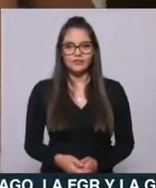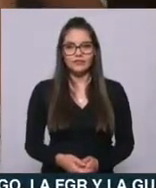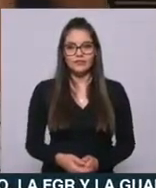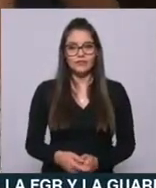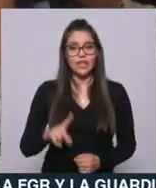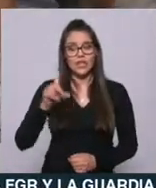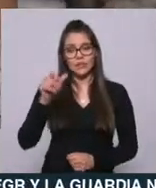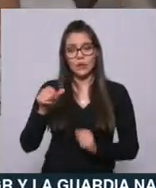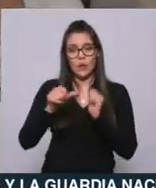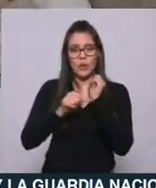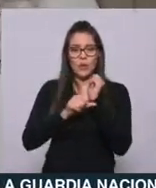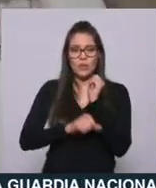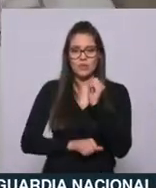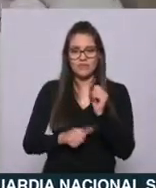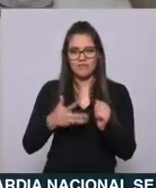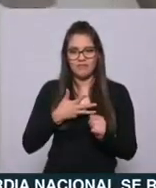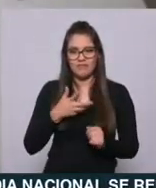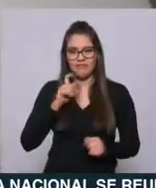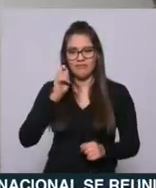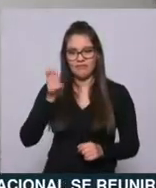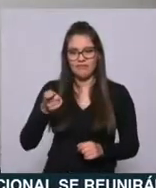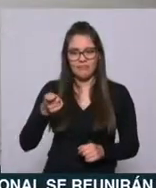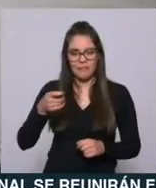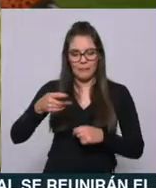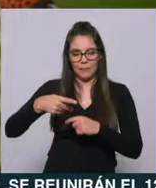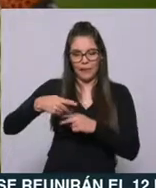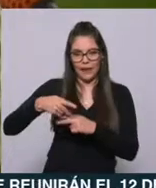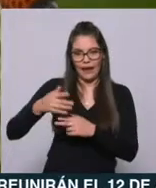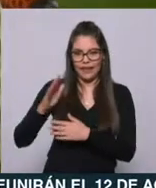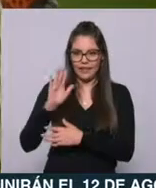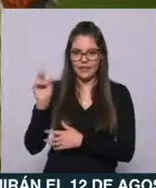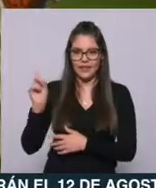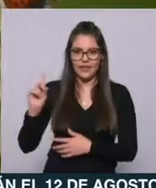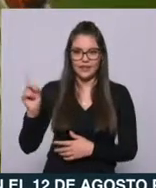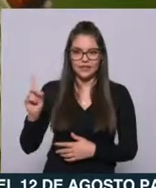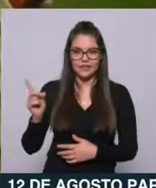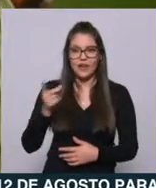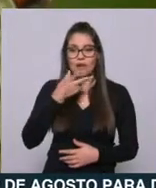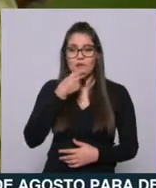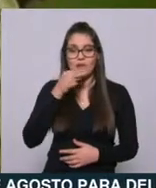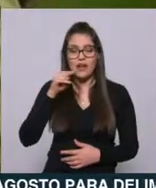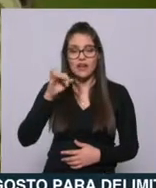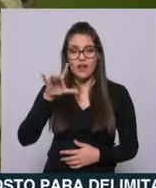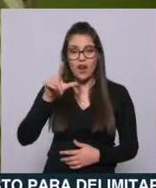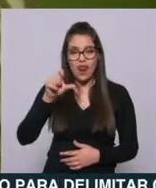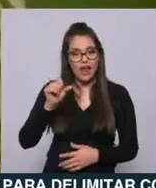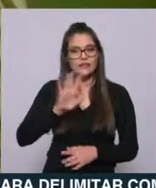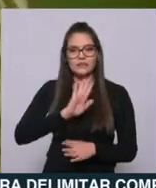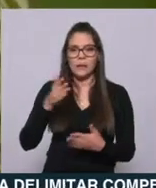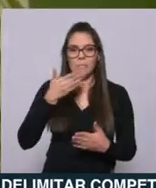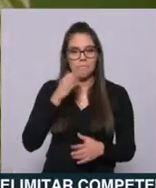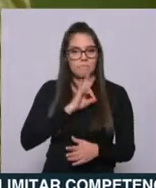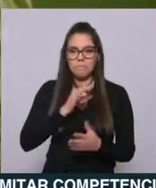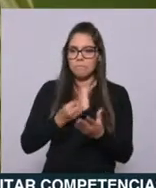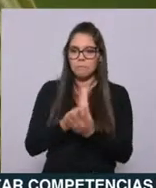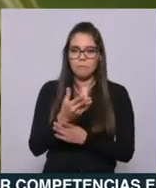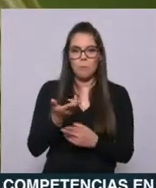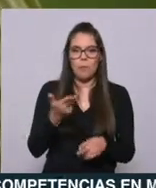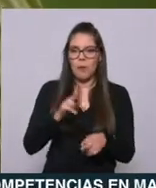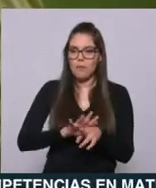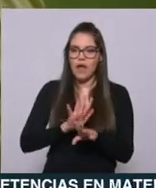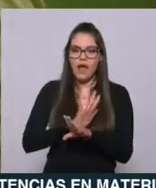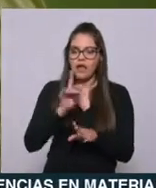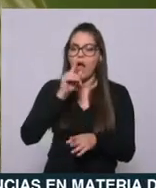Tras ser operado por la fractura que sufrió en el peroné de la pierna derecha, Nicolás Castillo, delantero del América, fue dado de alta. Castillo iniciará un periodo